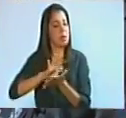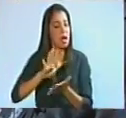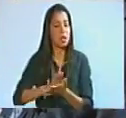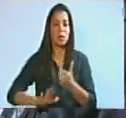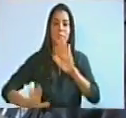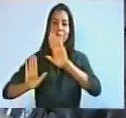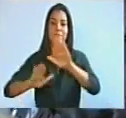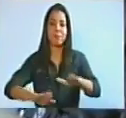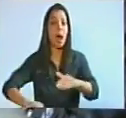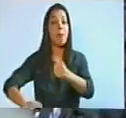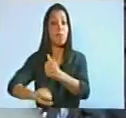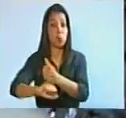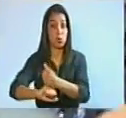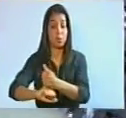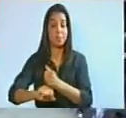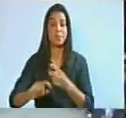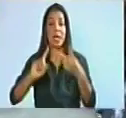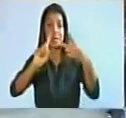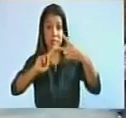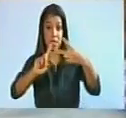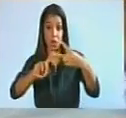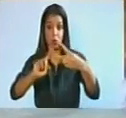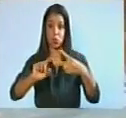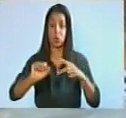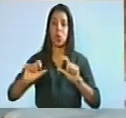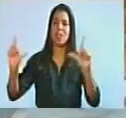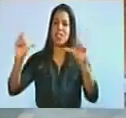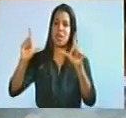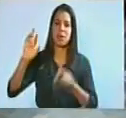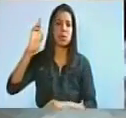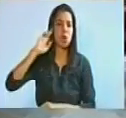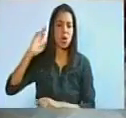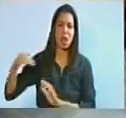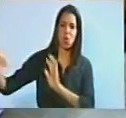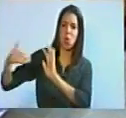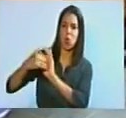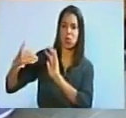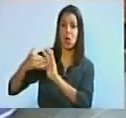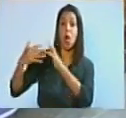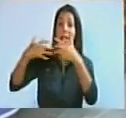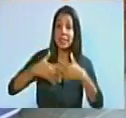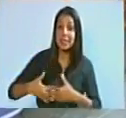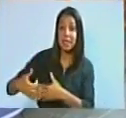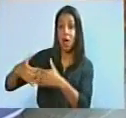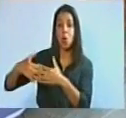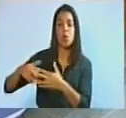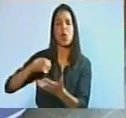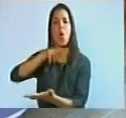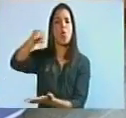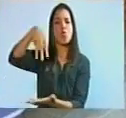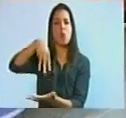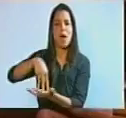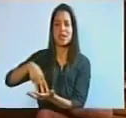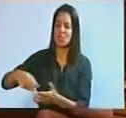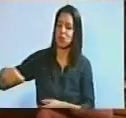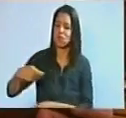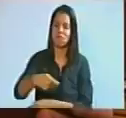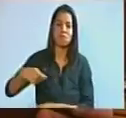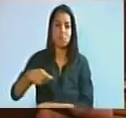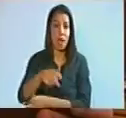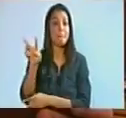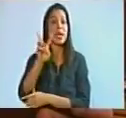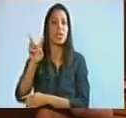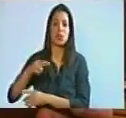Segundo, rechazar las campañas y acciones orquestadas desde Washington que procuran el bloqueo financiero